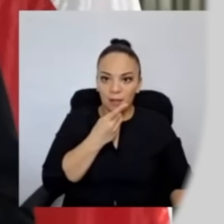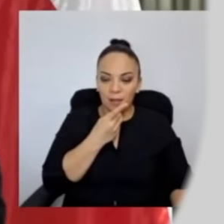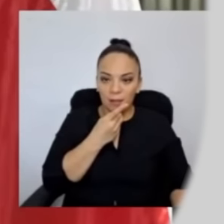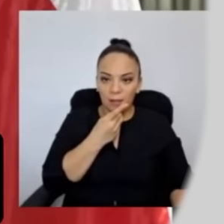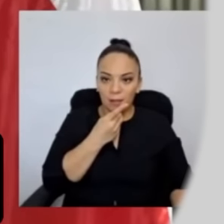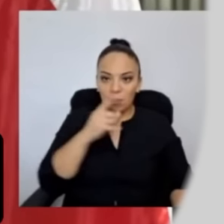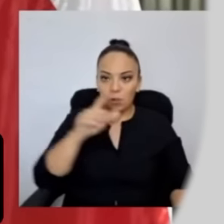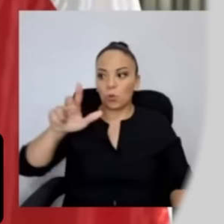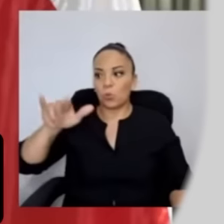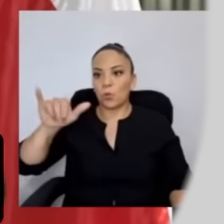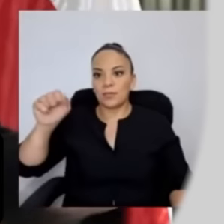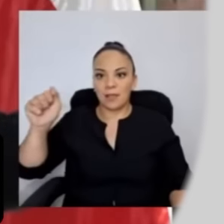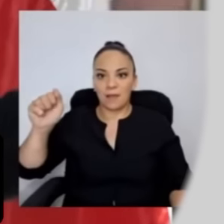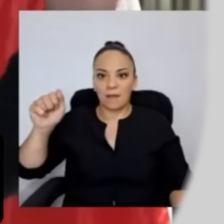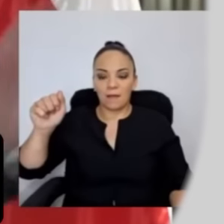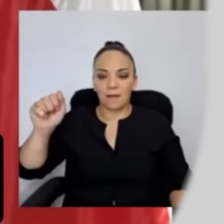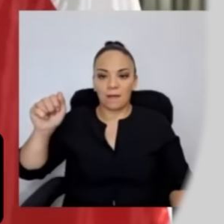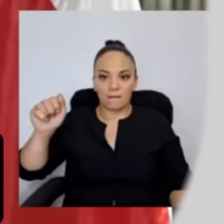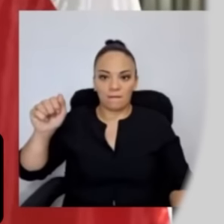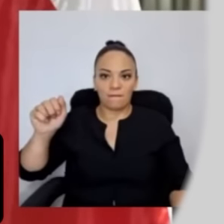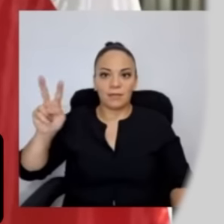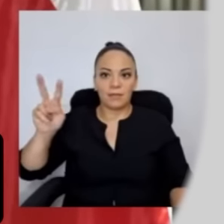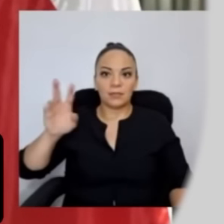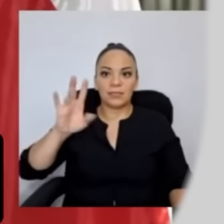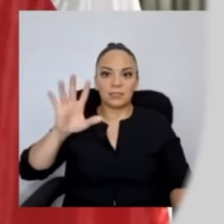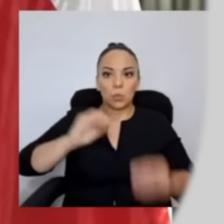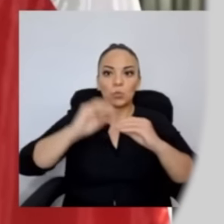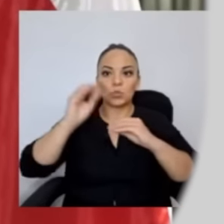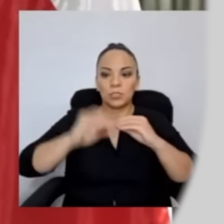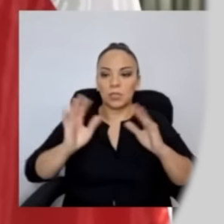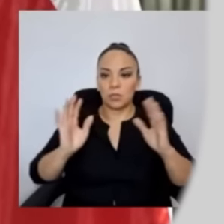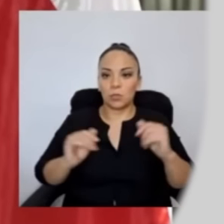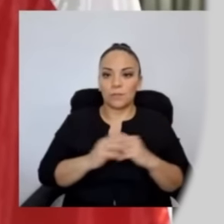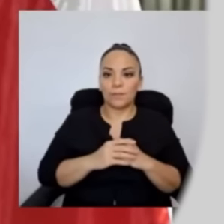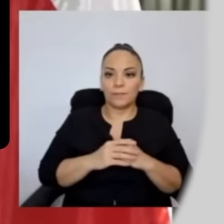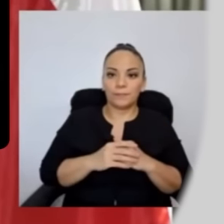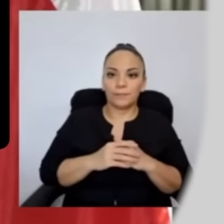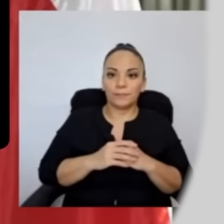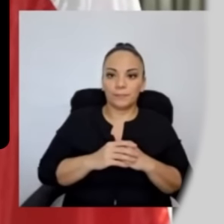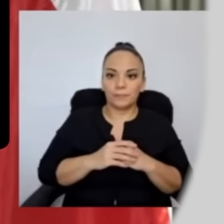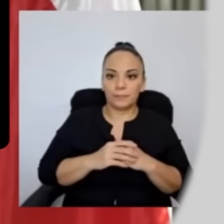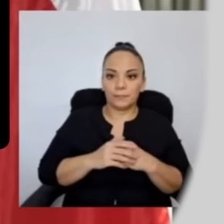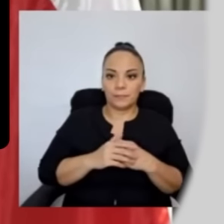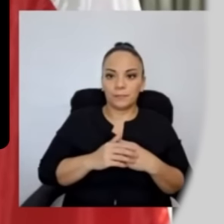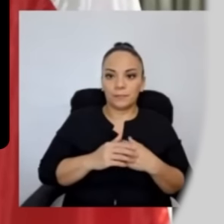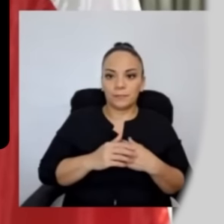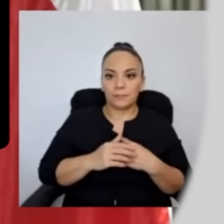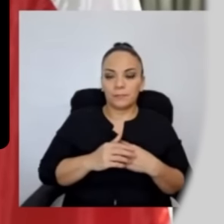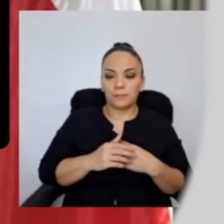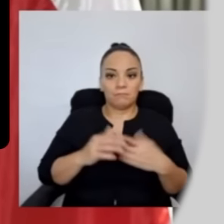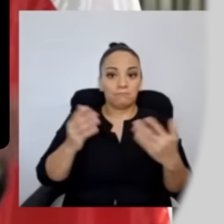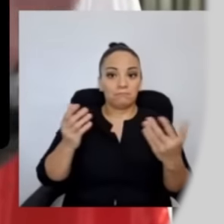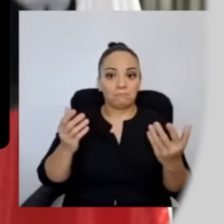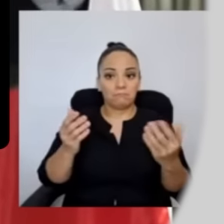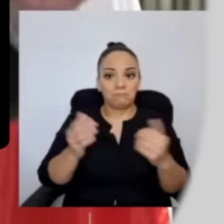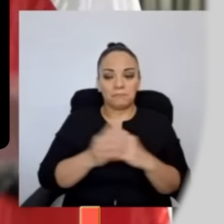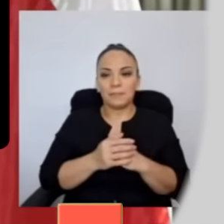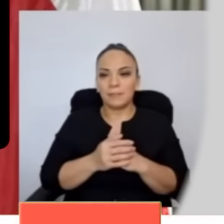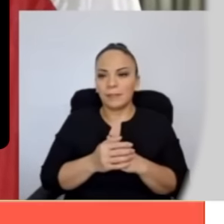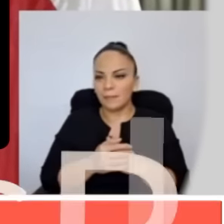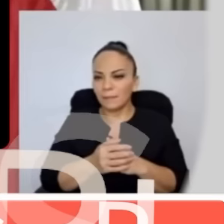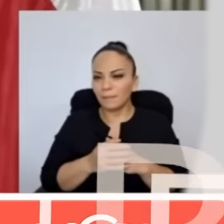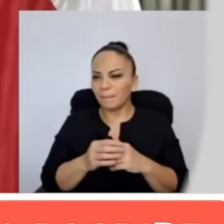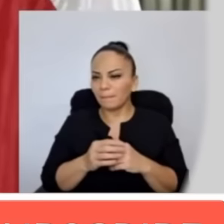Abinader, 75%. Puede cambiar la Constitución como el Congreso, que es leal a él, lo dice. el